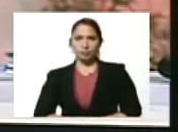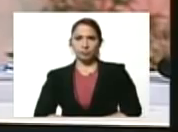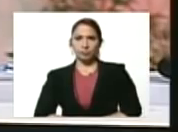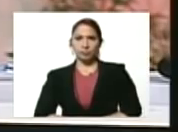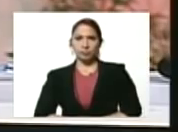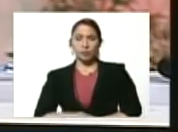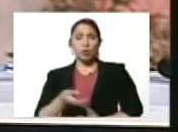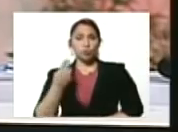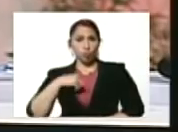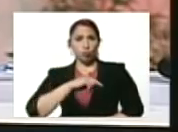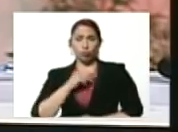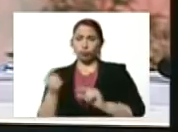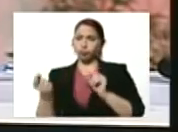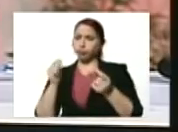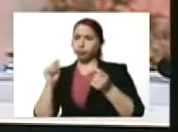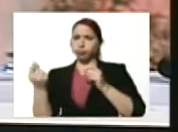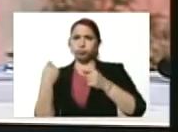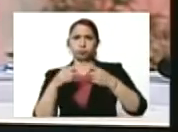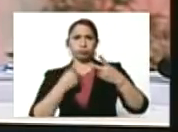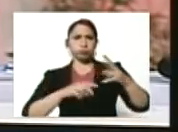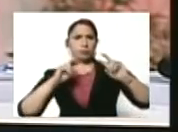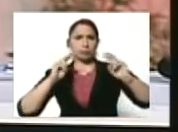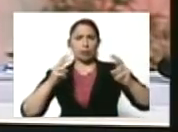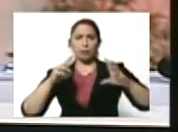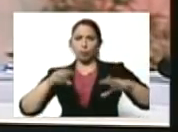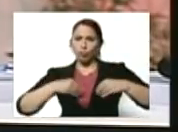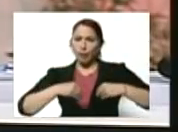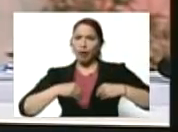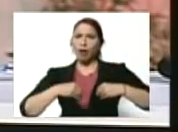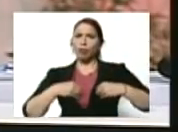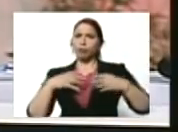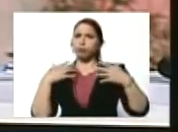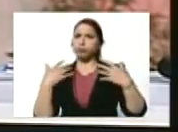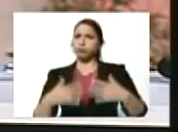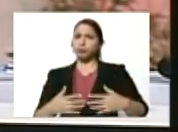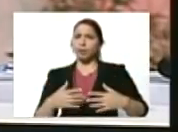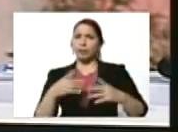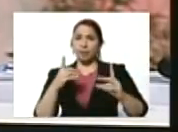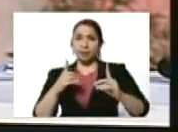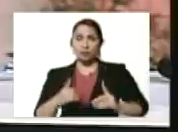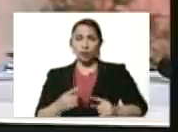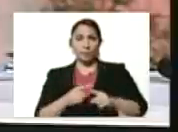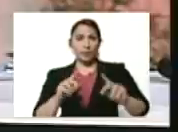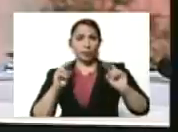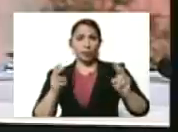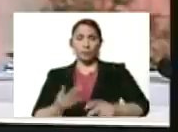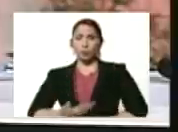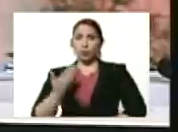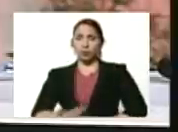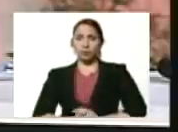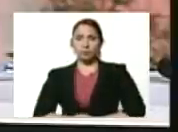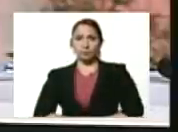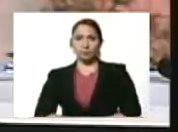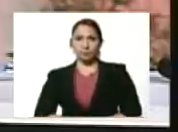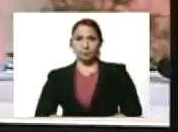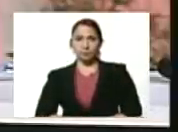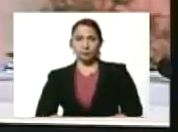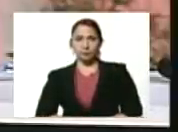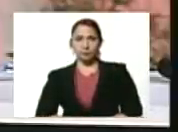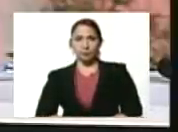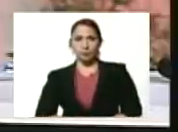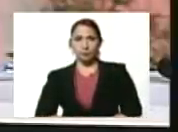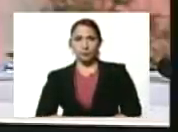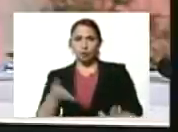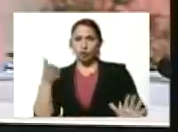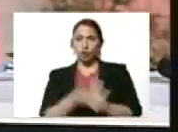estuvimos discutiendo varios temas, tomamos muchas decisiones, pero hubo un tema importante, que es